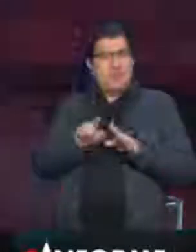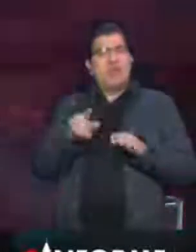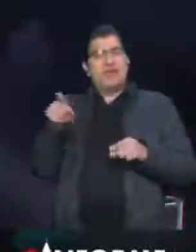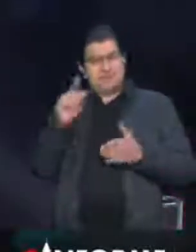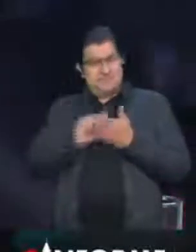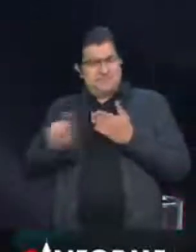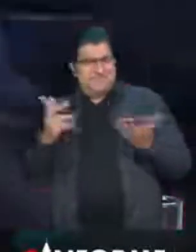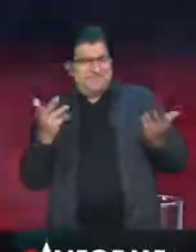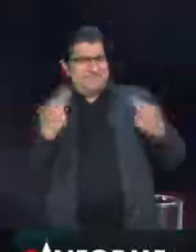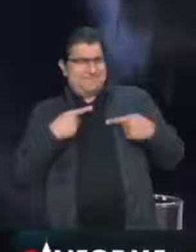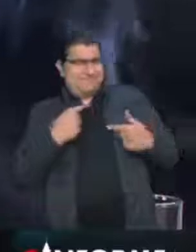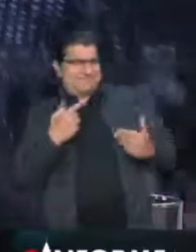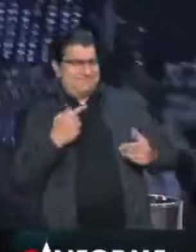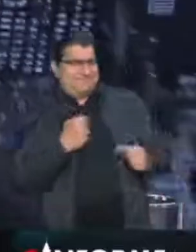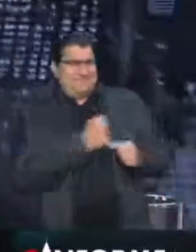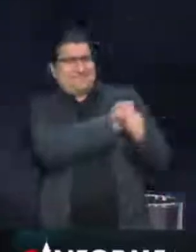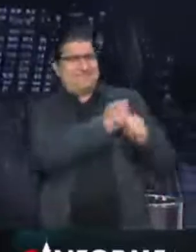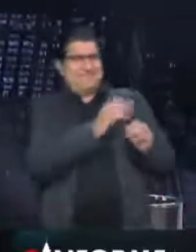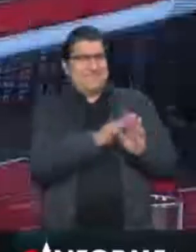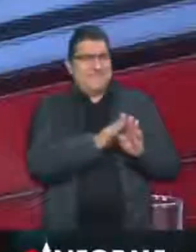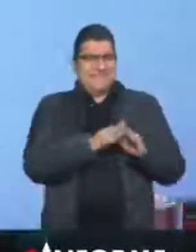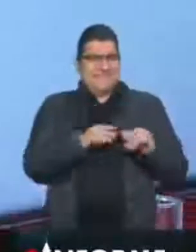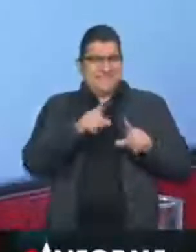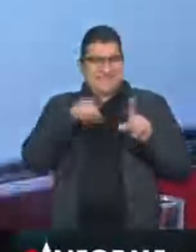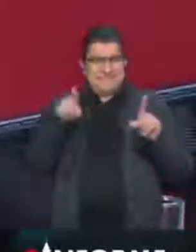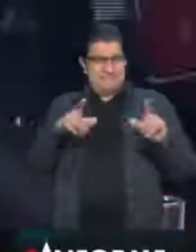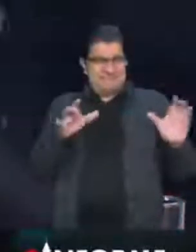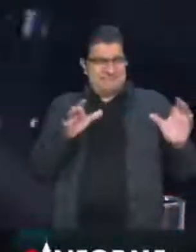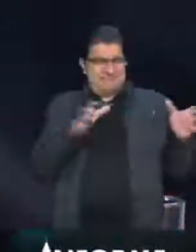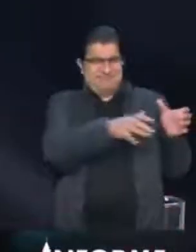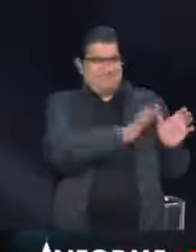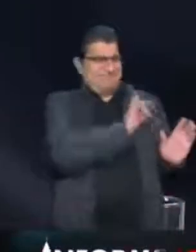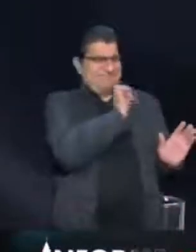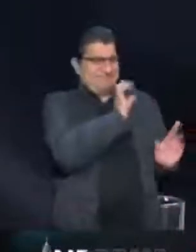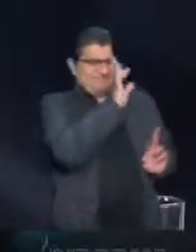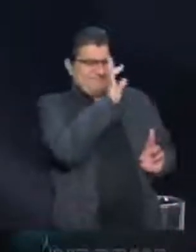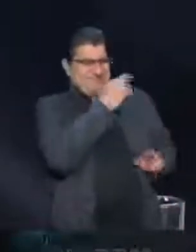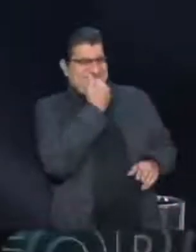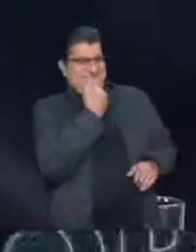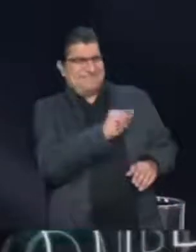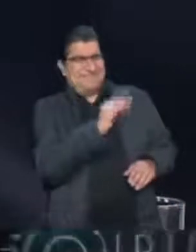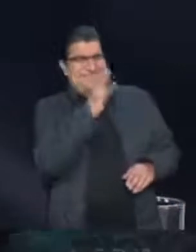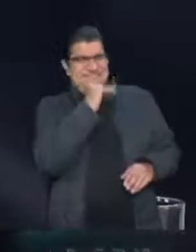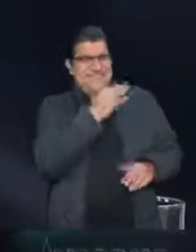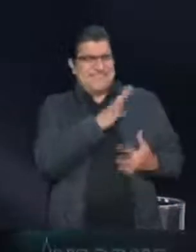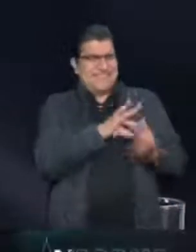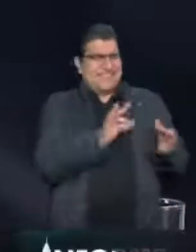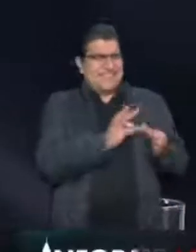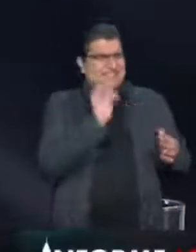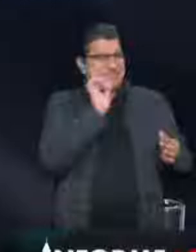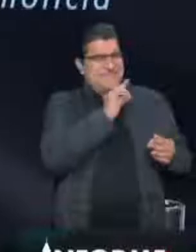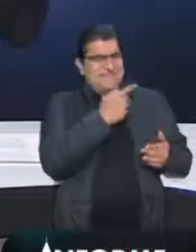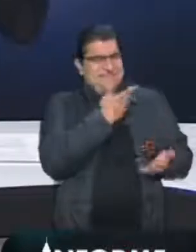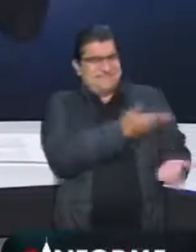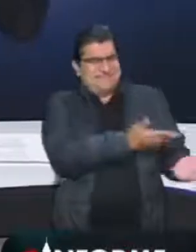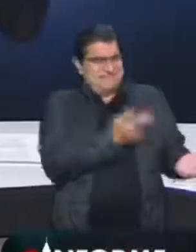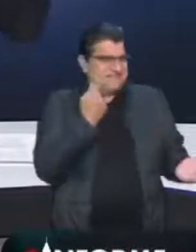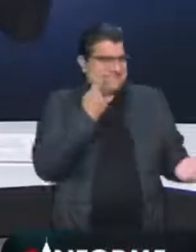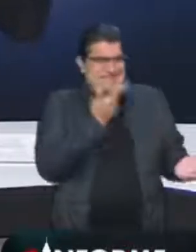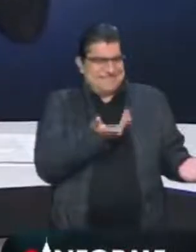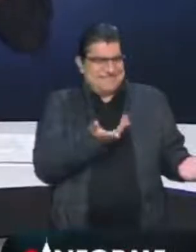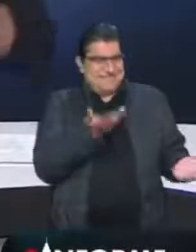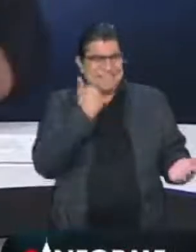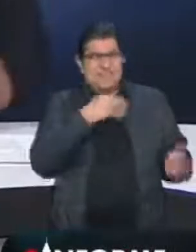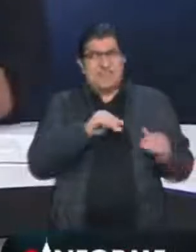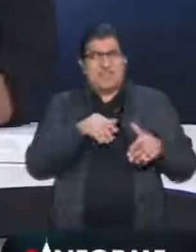Twitter reaccionó así, como vimos en la gráfica. La contienen porque no tiene ningún sentido lo que acaba de escribir la politóloga. Es decir, no hay tanques en